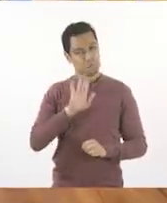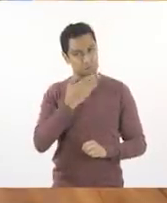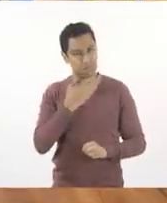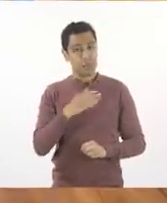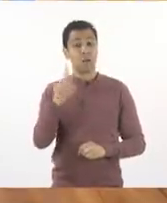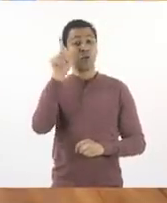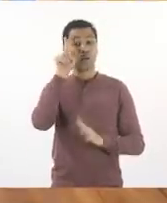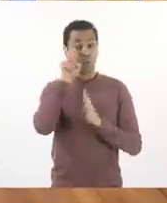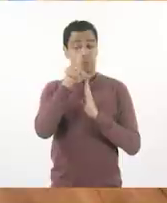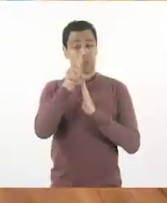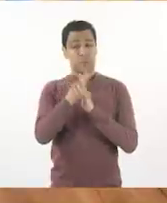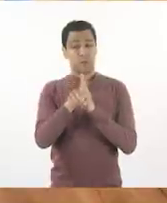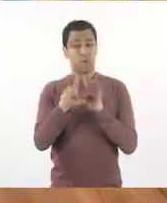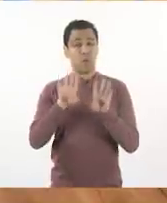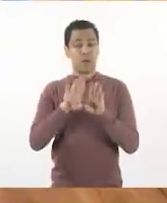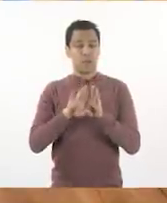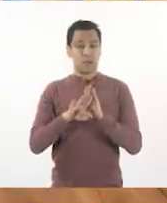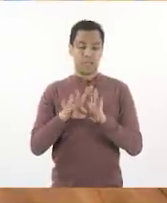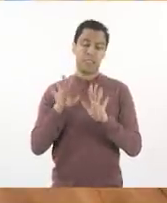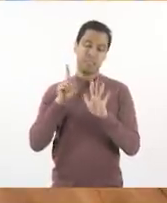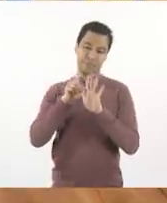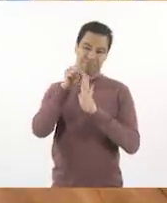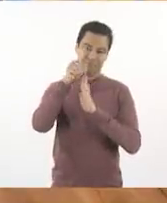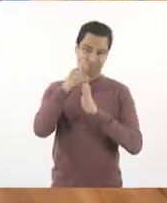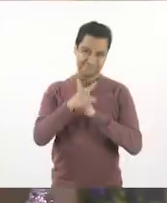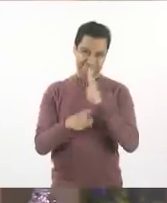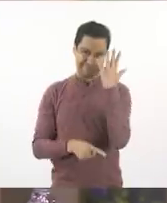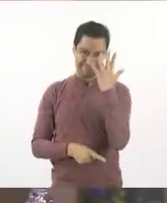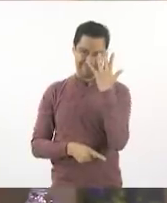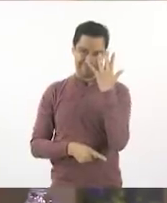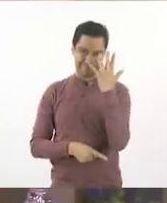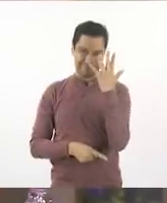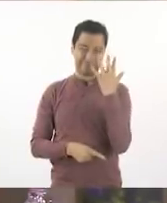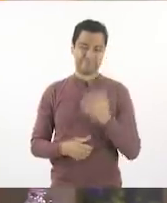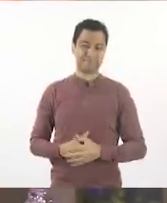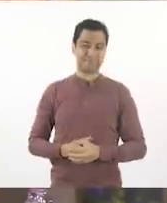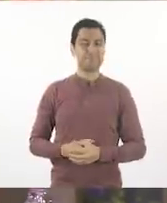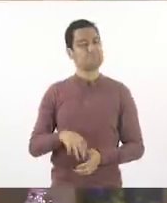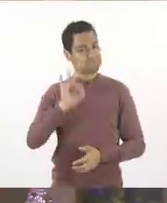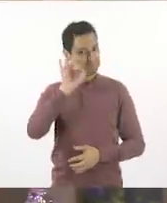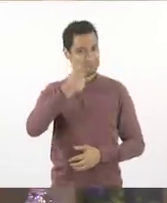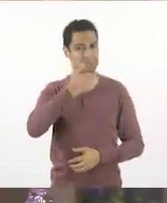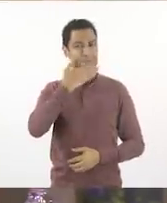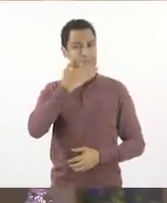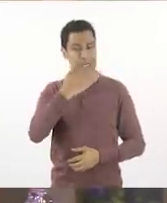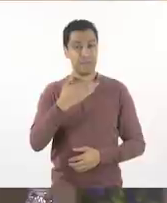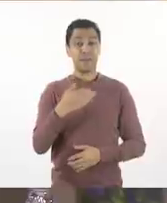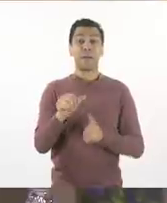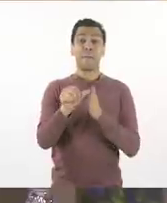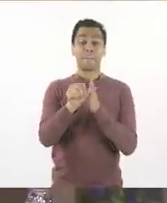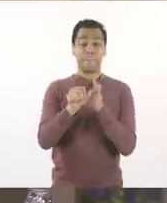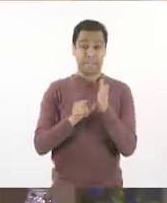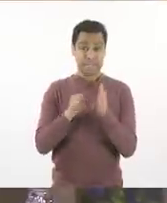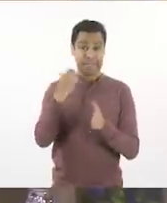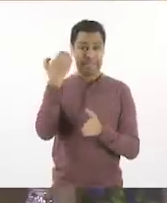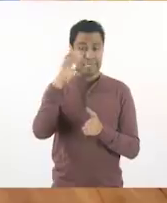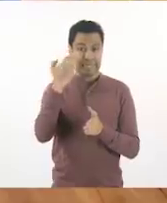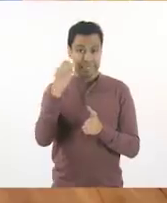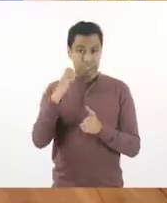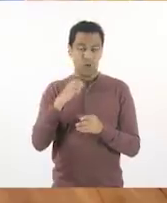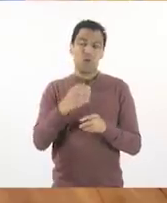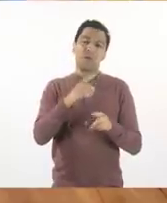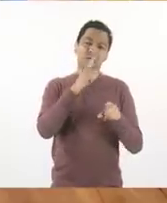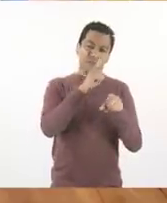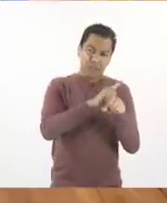domingos? Tenía 5 domingos. Muy bien, Eric. Bueno, así como el mes de enero tiene diferentes